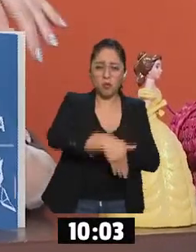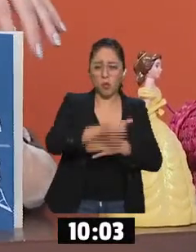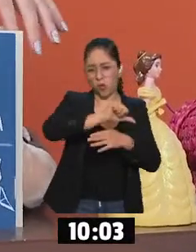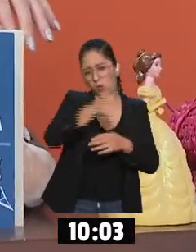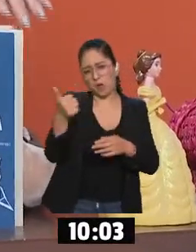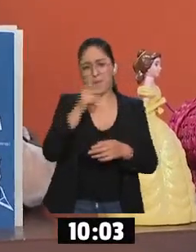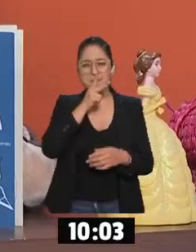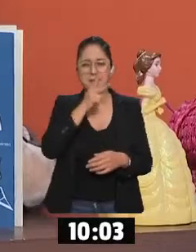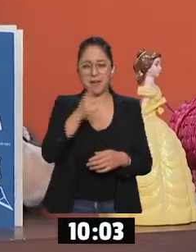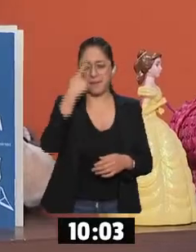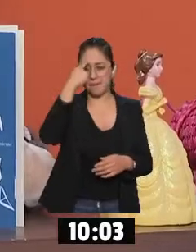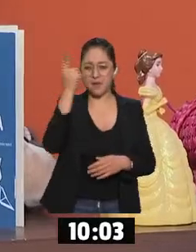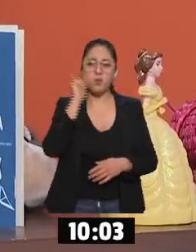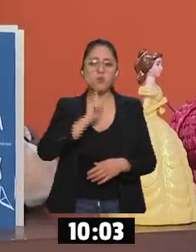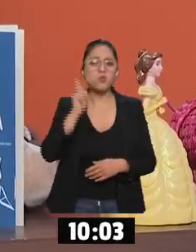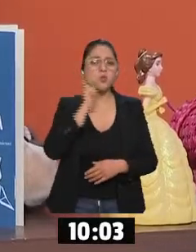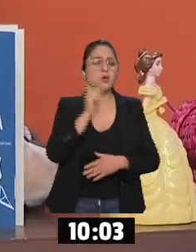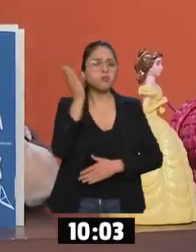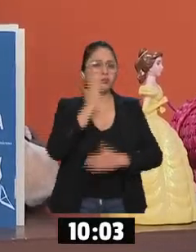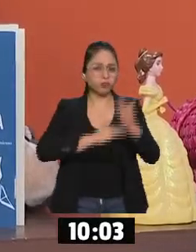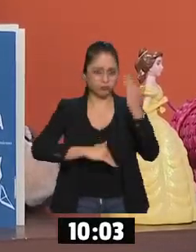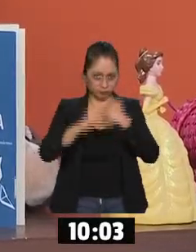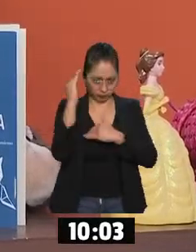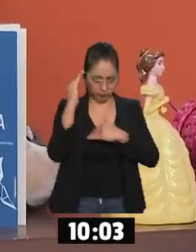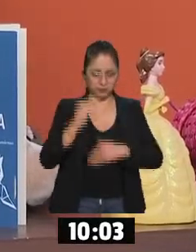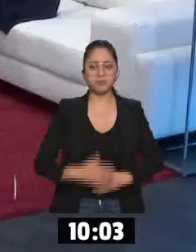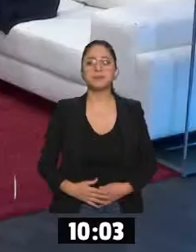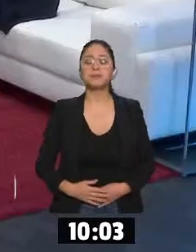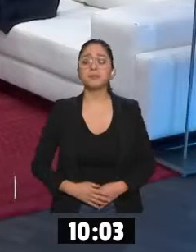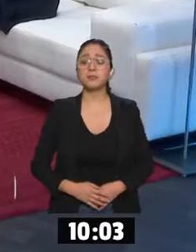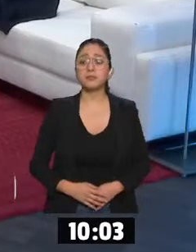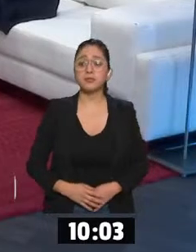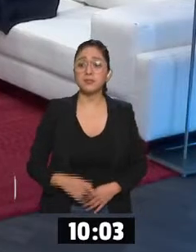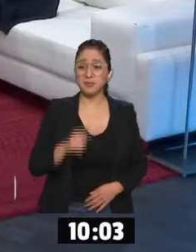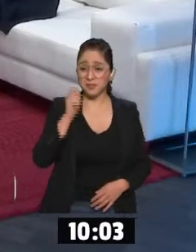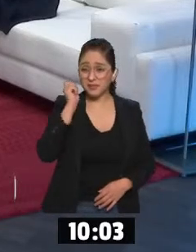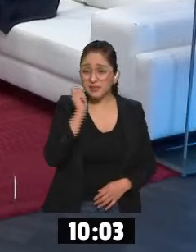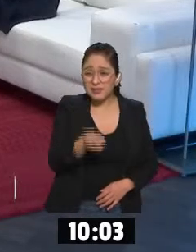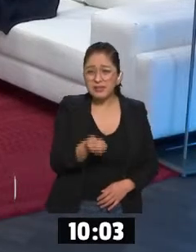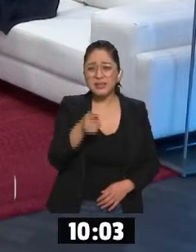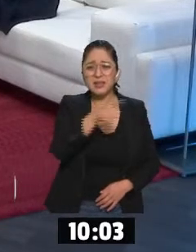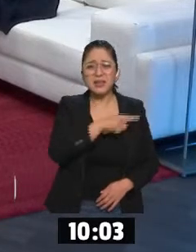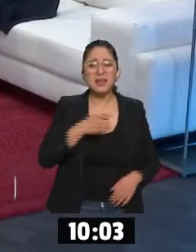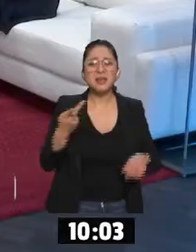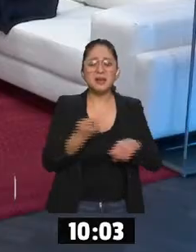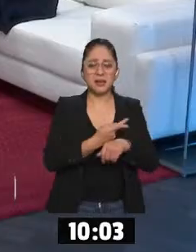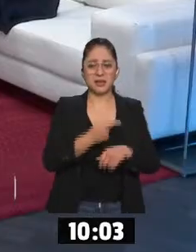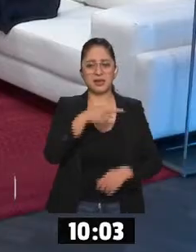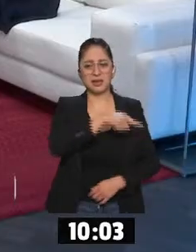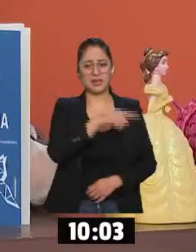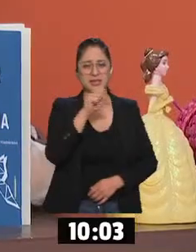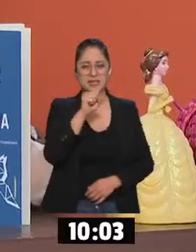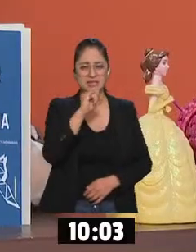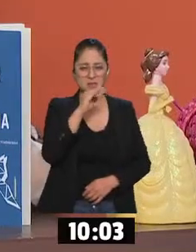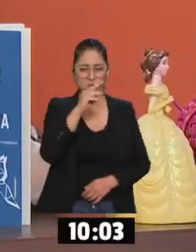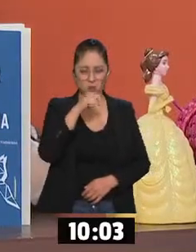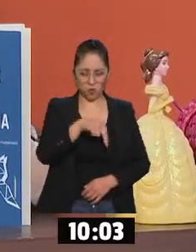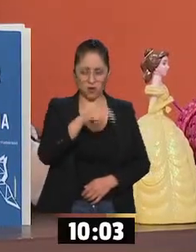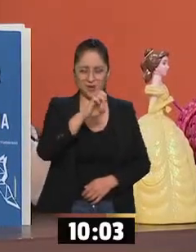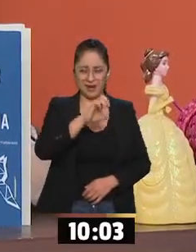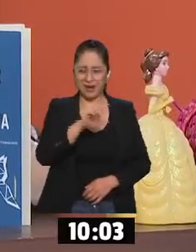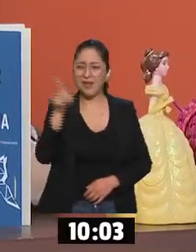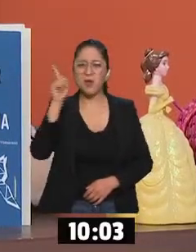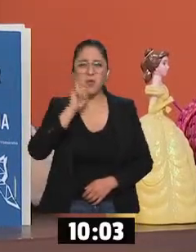Pero hablando de eso, yo creo que de los grandes casos fue la Simone Biles, que decía que